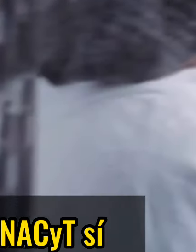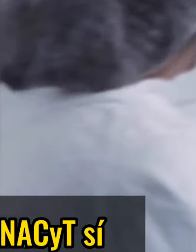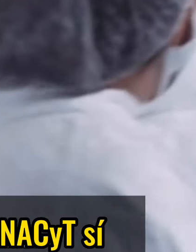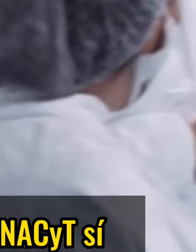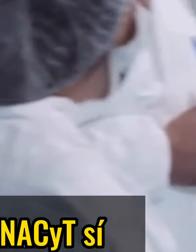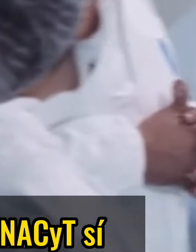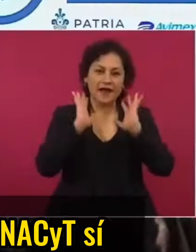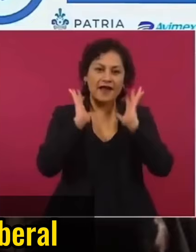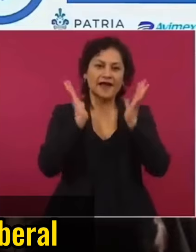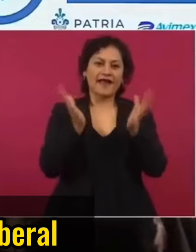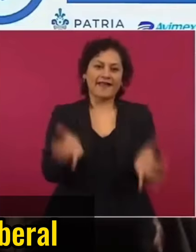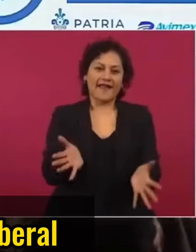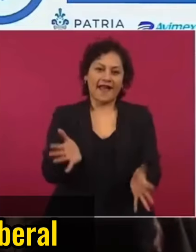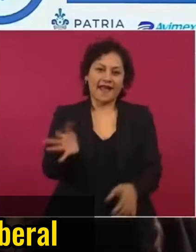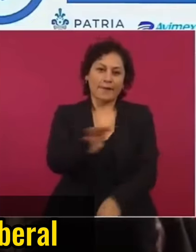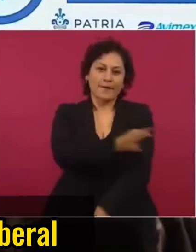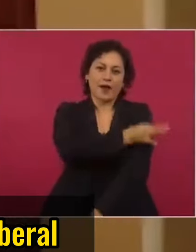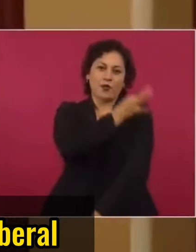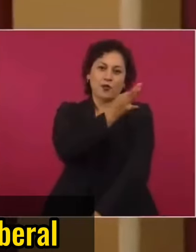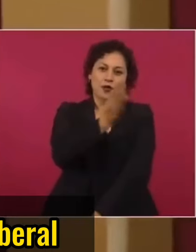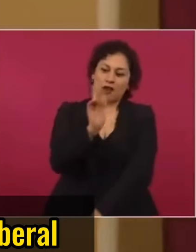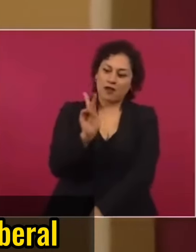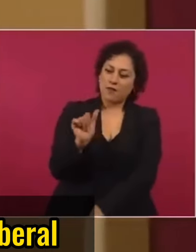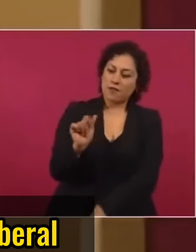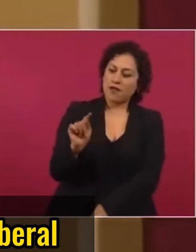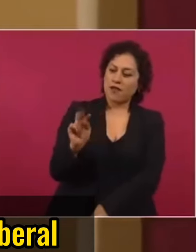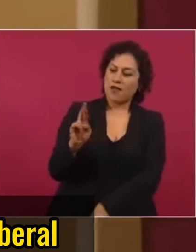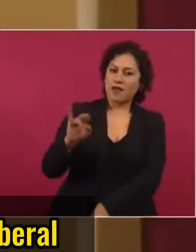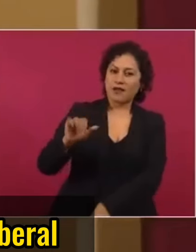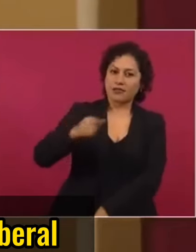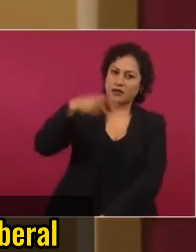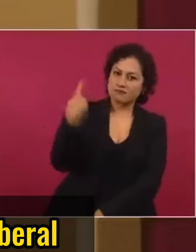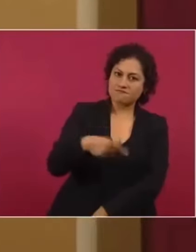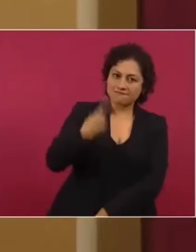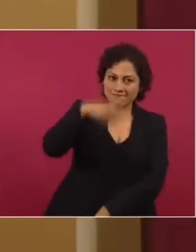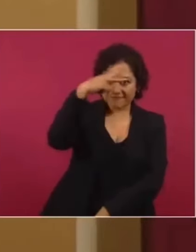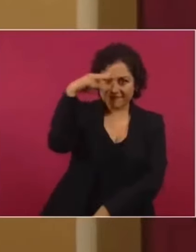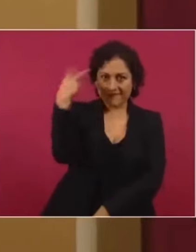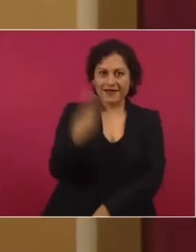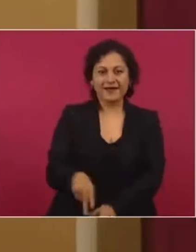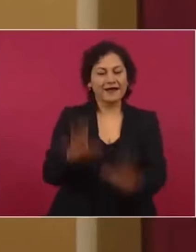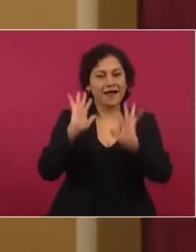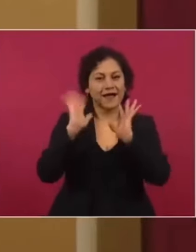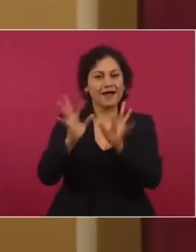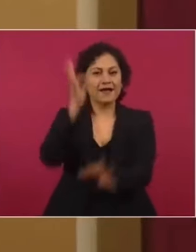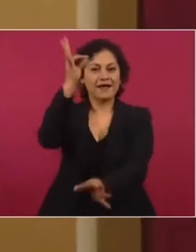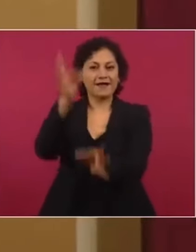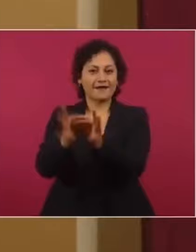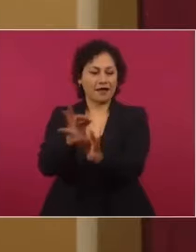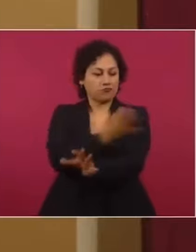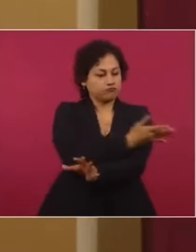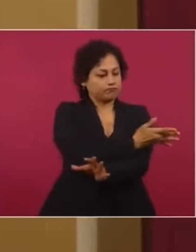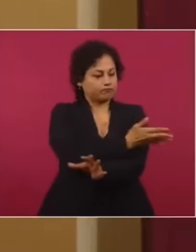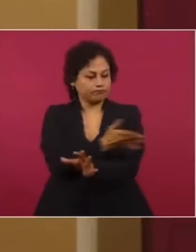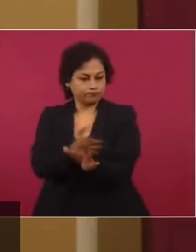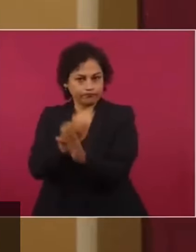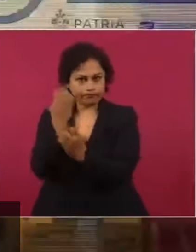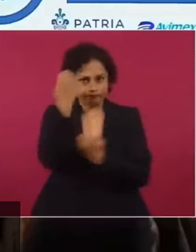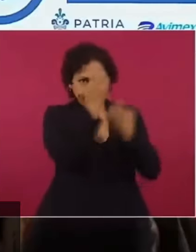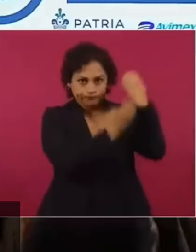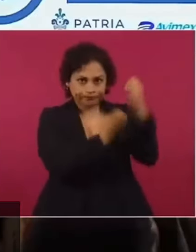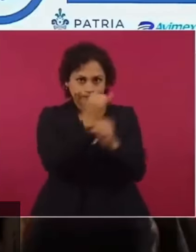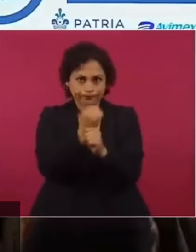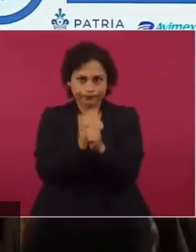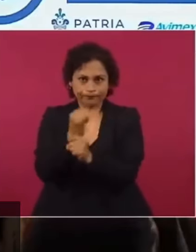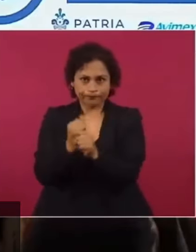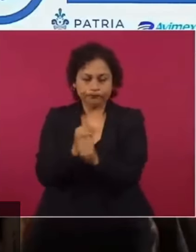la directora de Conacyt, sí, aquella que decía que la ciencia era neoliberal. O chuladas como que la llegada a la luna era uno